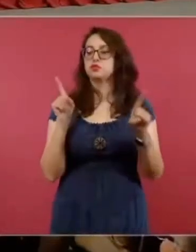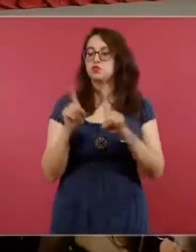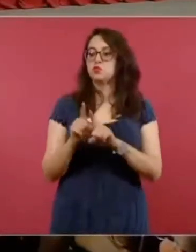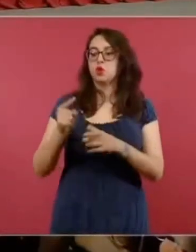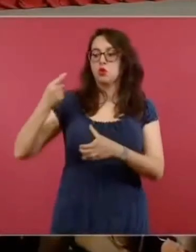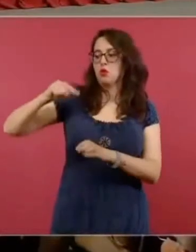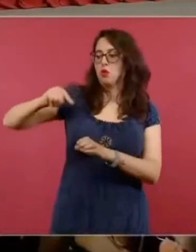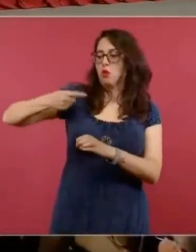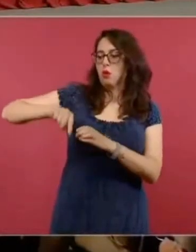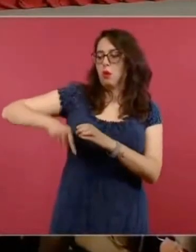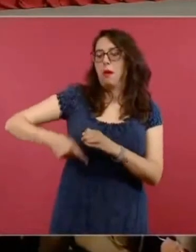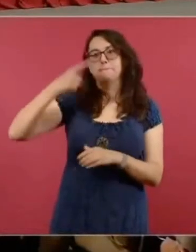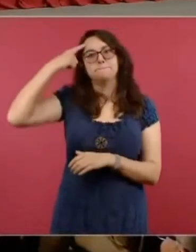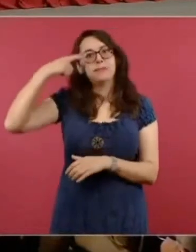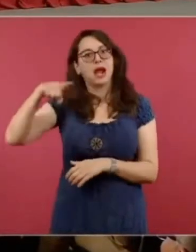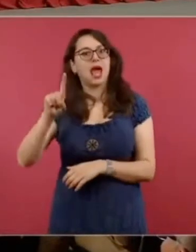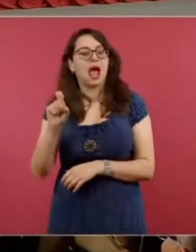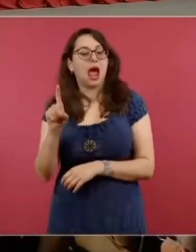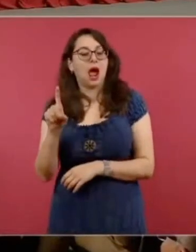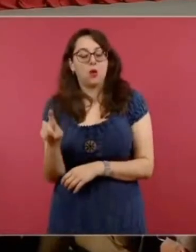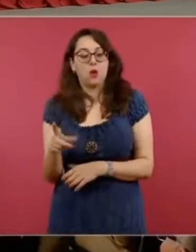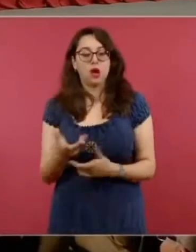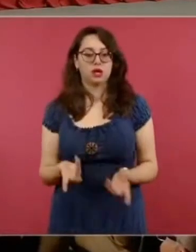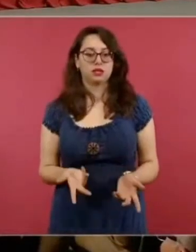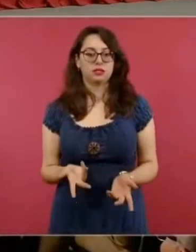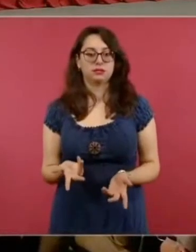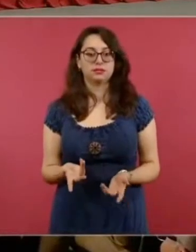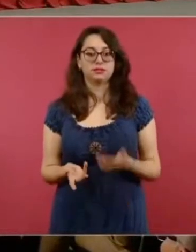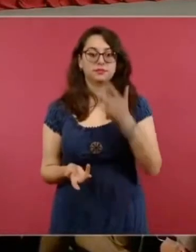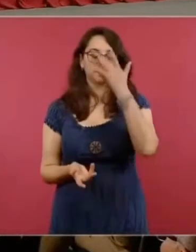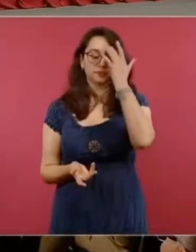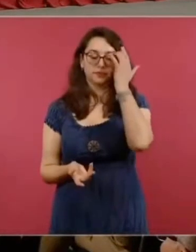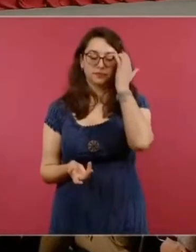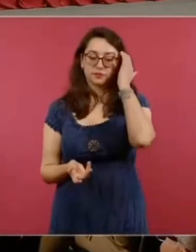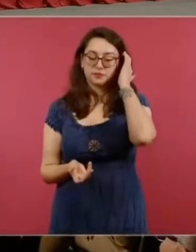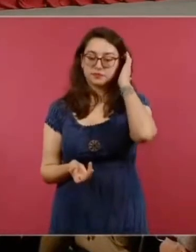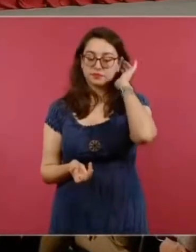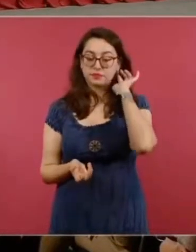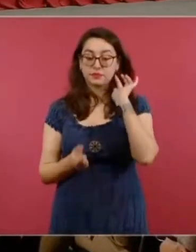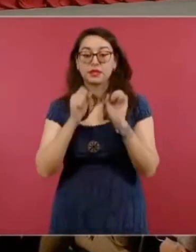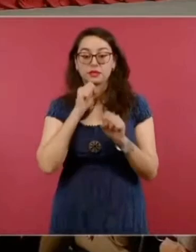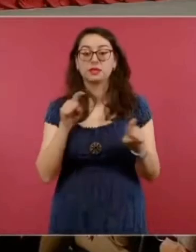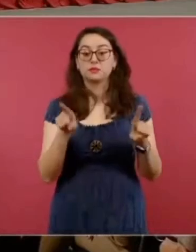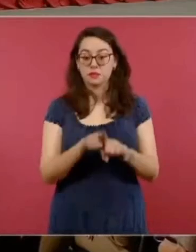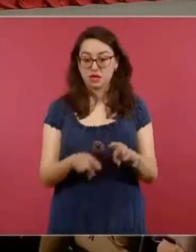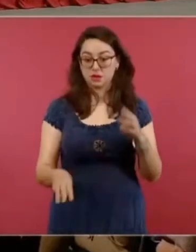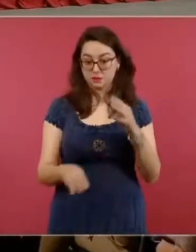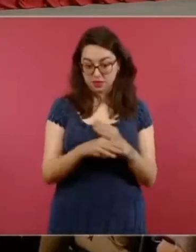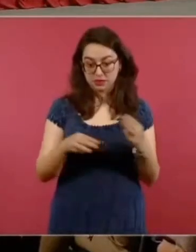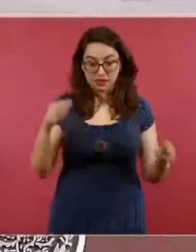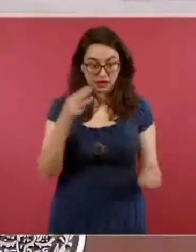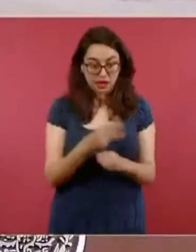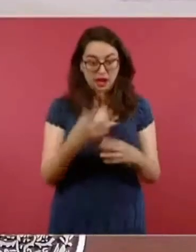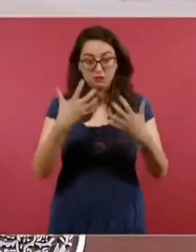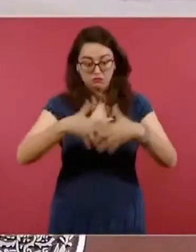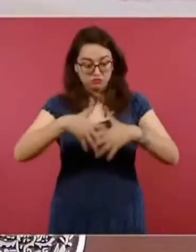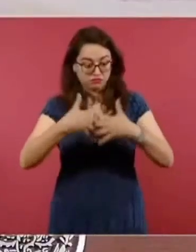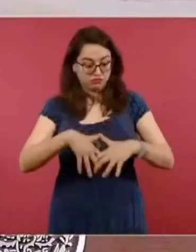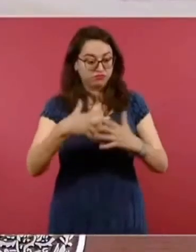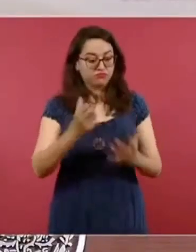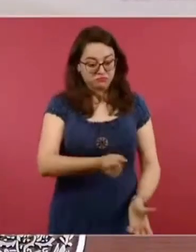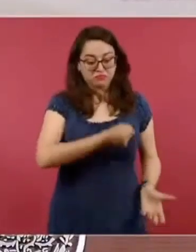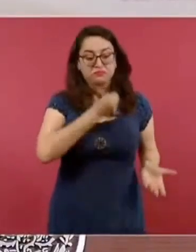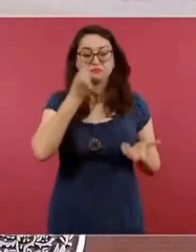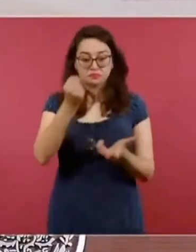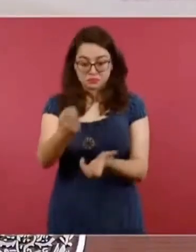agua. Y también estos centros de salud han recibido, en la siguiente, equipamiento. La inversión para el equipamiento de los